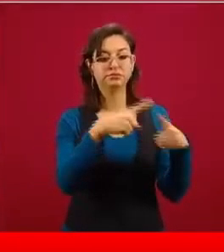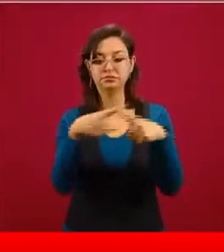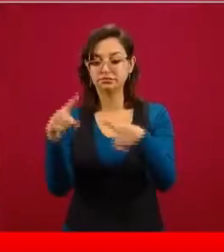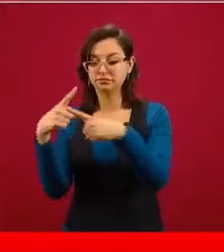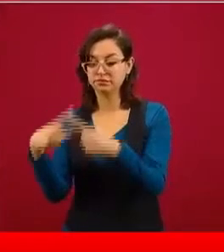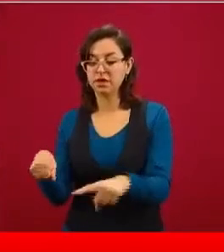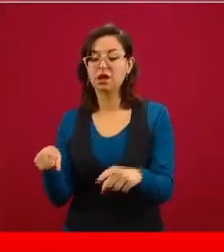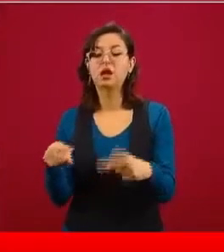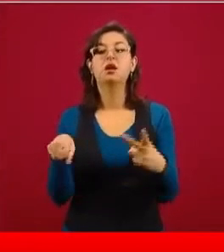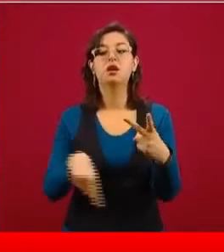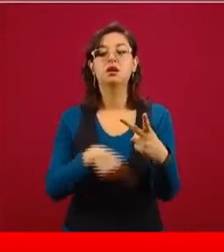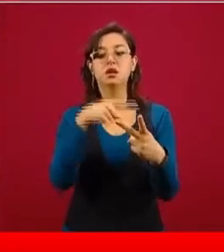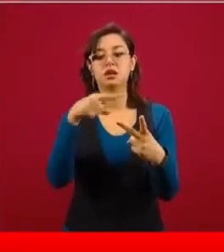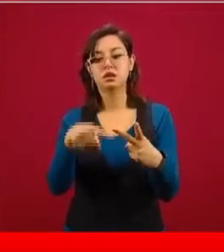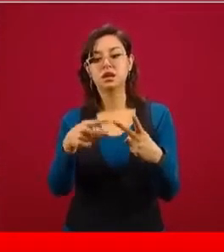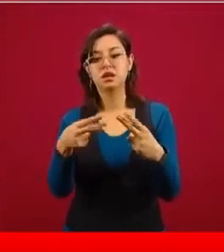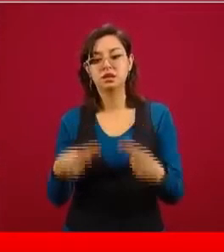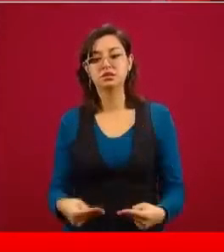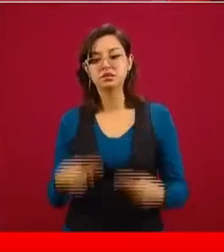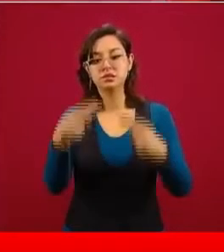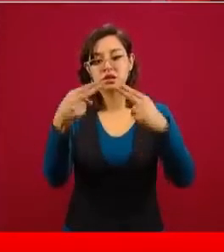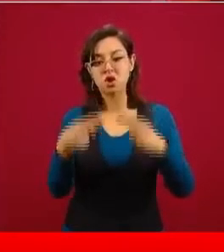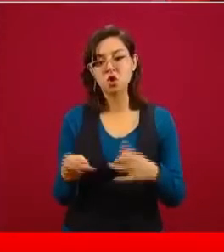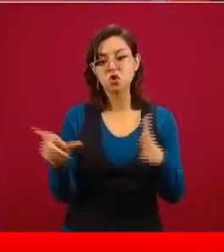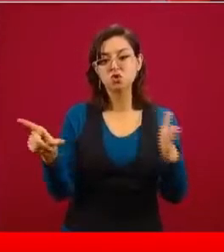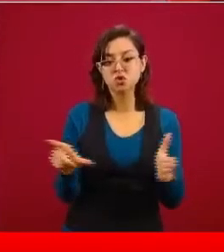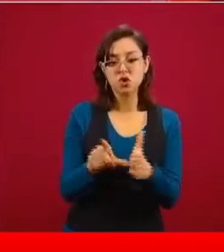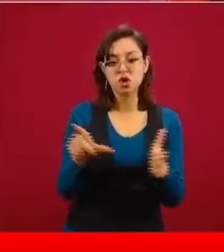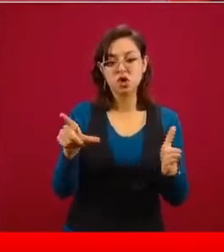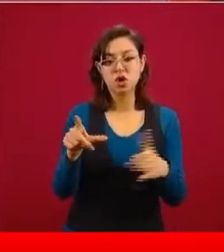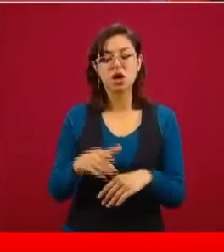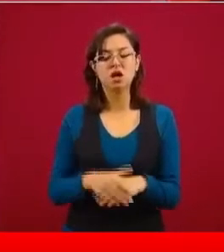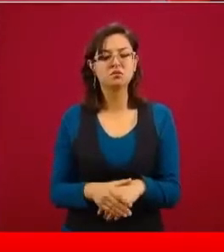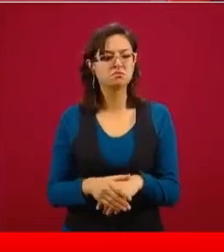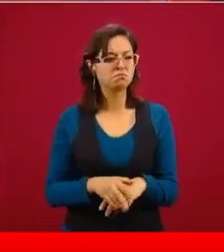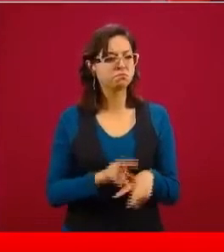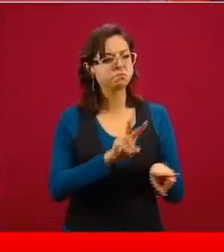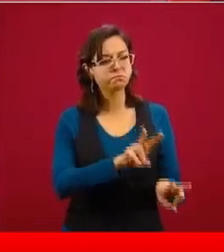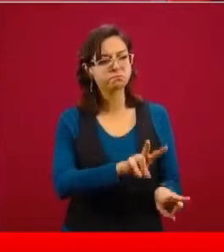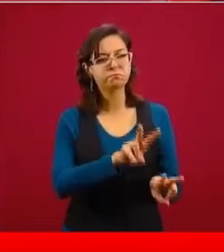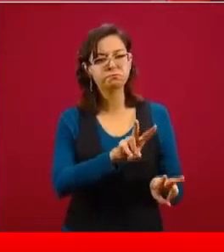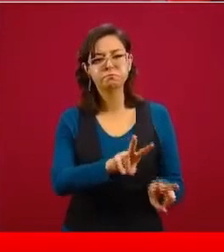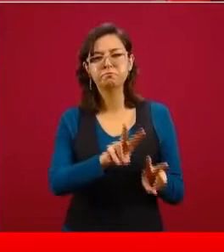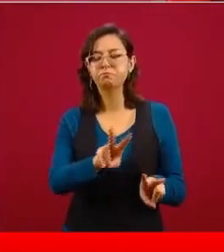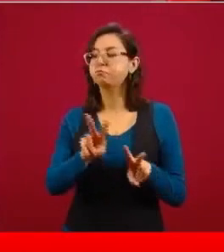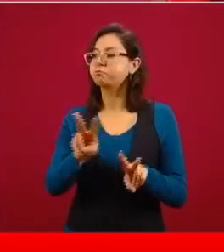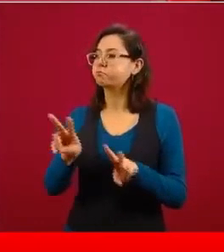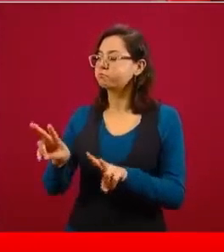comercios, con mucha objetividad, con mucho rigor,